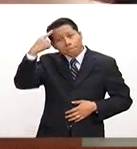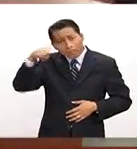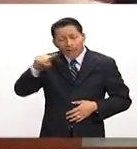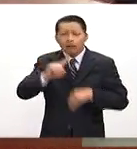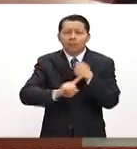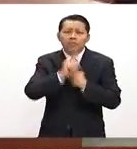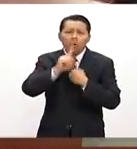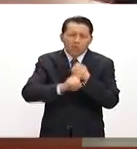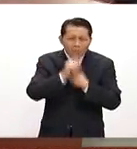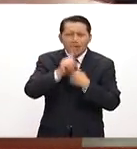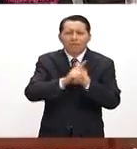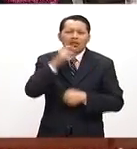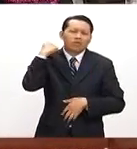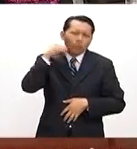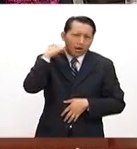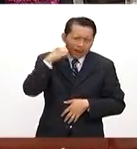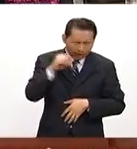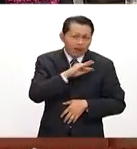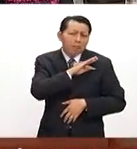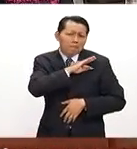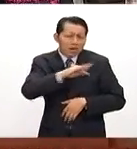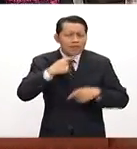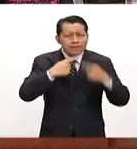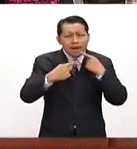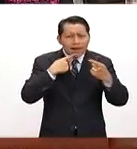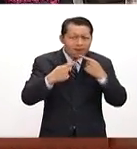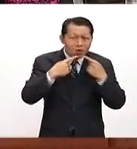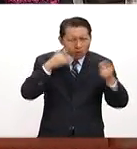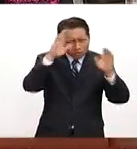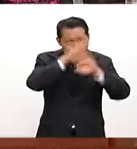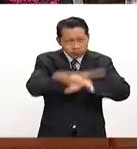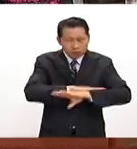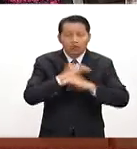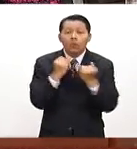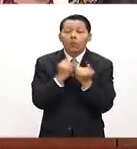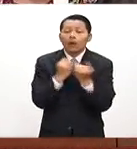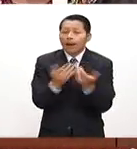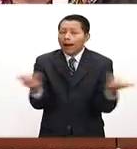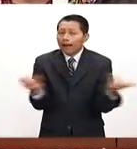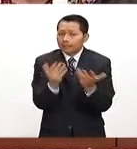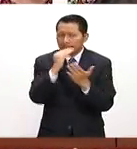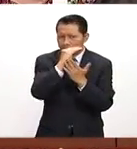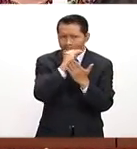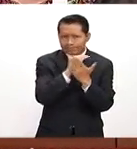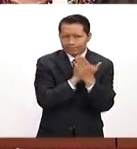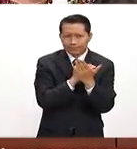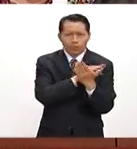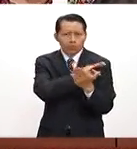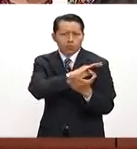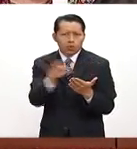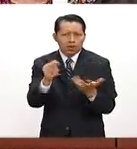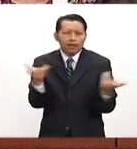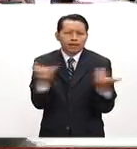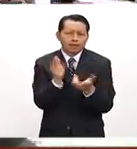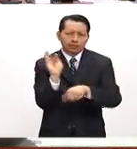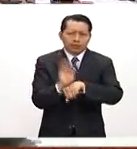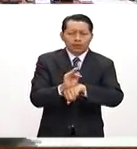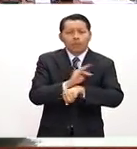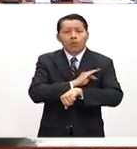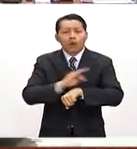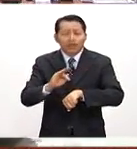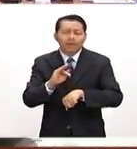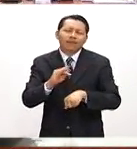viviendo en Oaxaca mediante el diálogo. Detalló que el propósito es crear acciones y también mecanismos para solucionar los